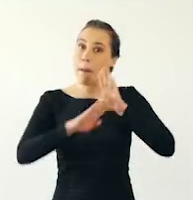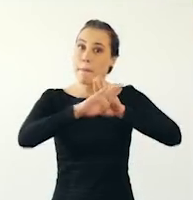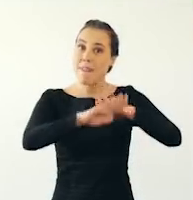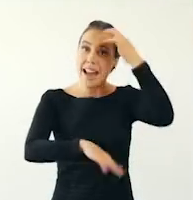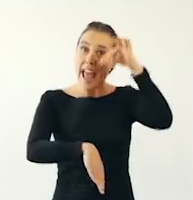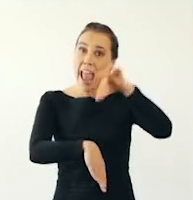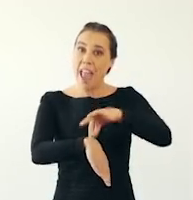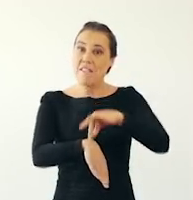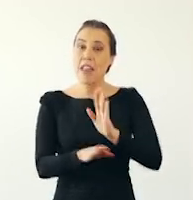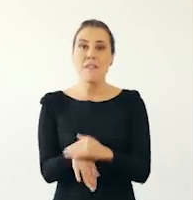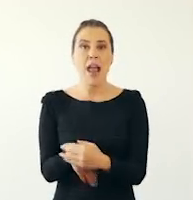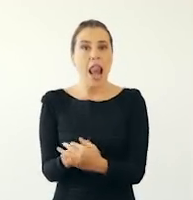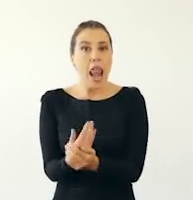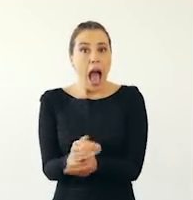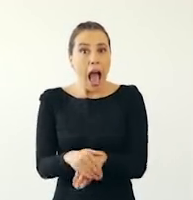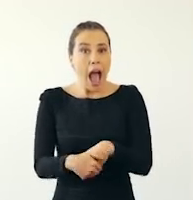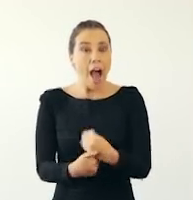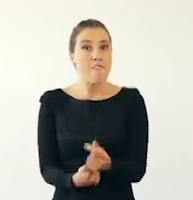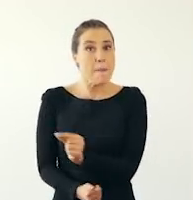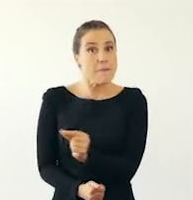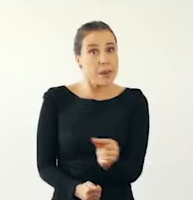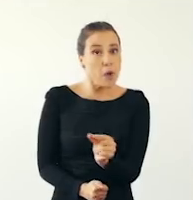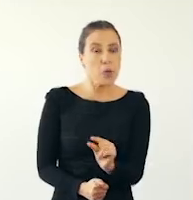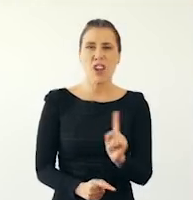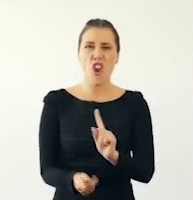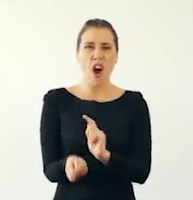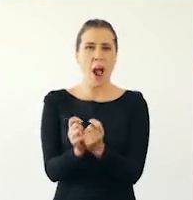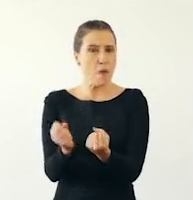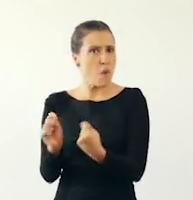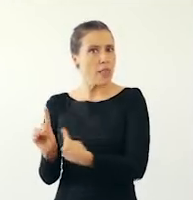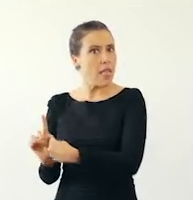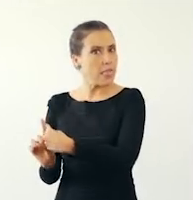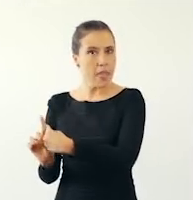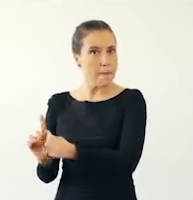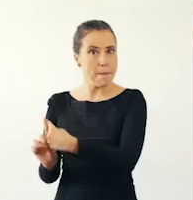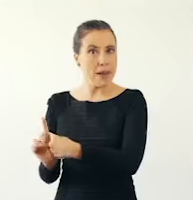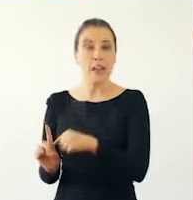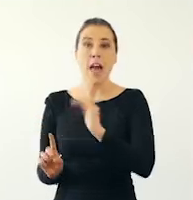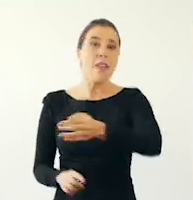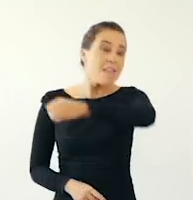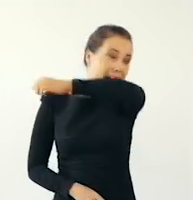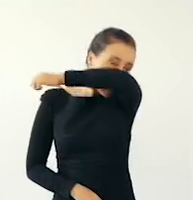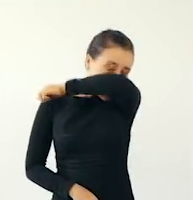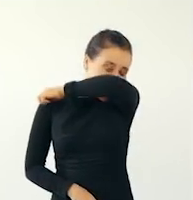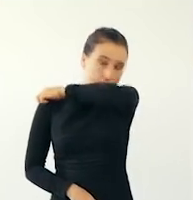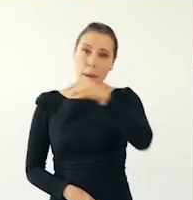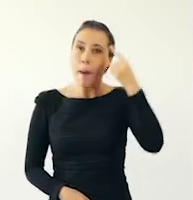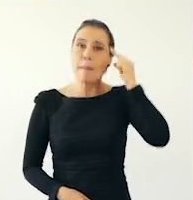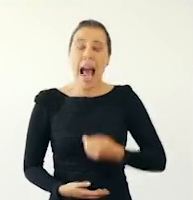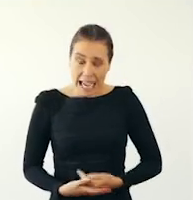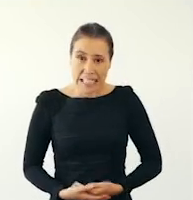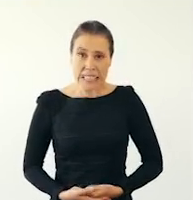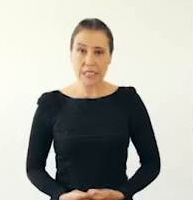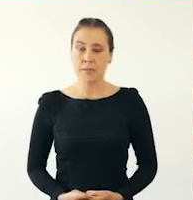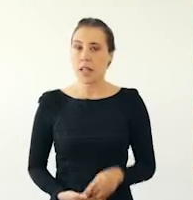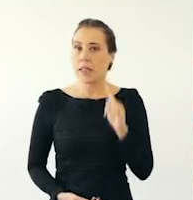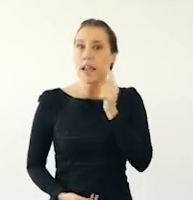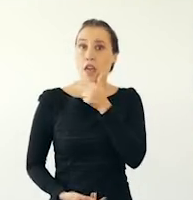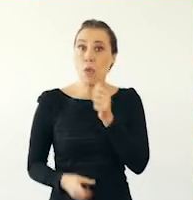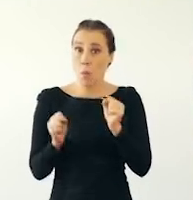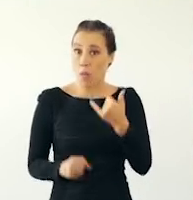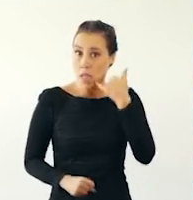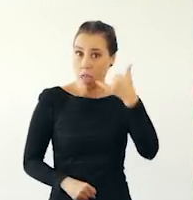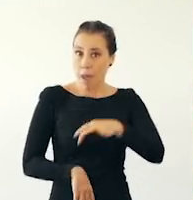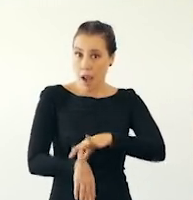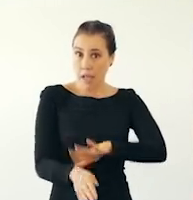Para prevenir enfermedades, lávese frecuentemente las manos. Evite los cambios bruscos de temperatura. Y tápese la boca con el antebrazo para